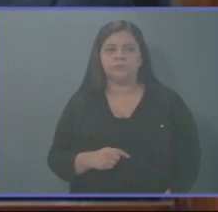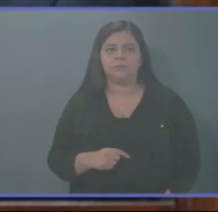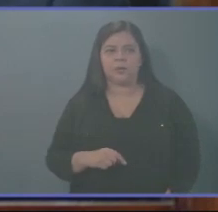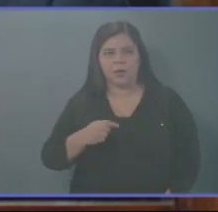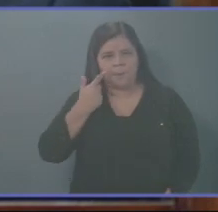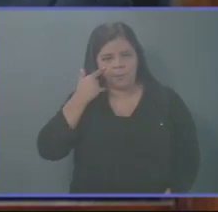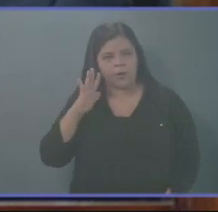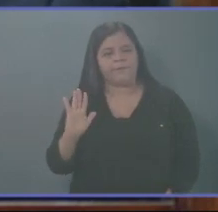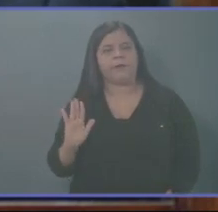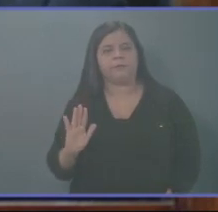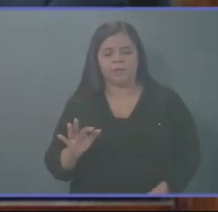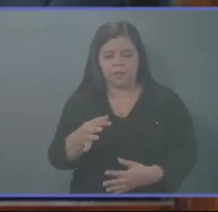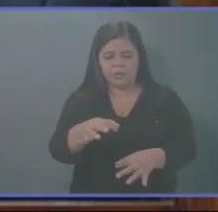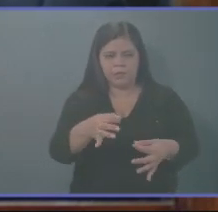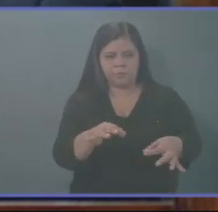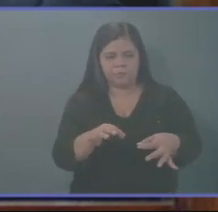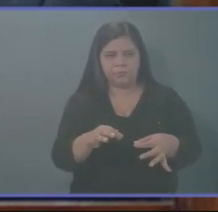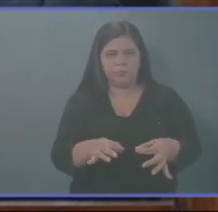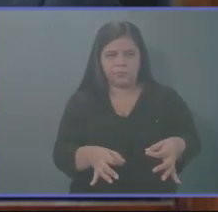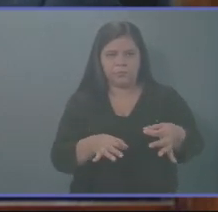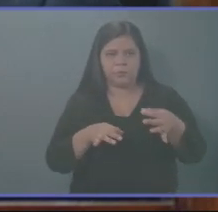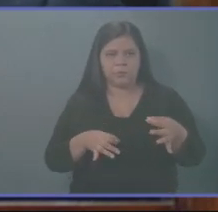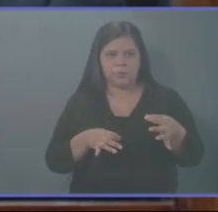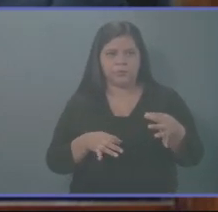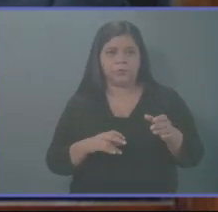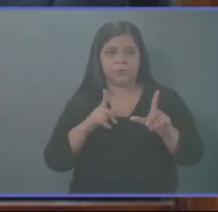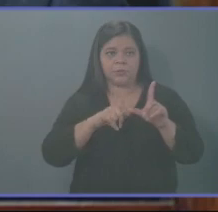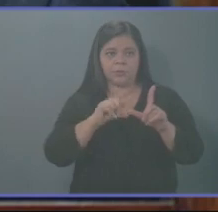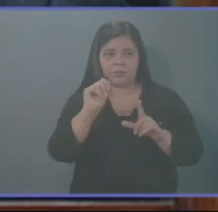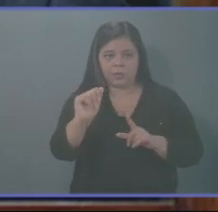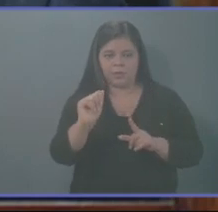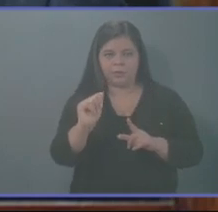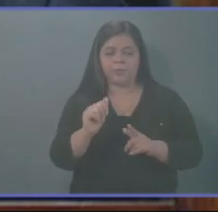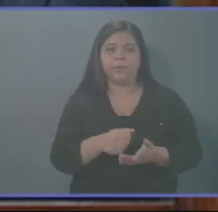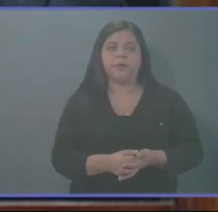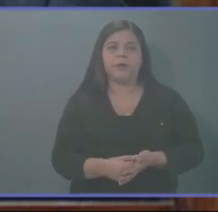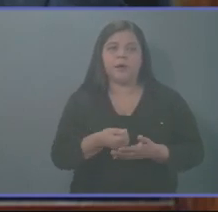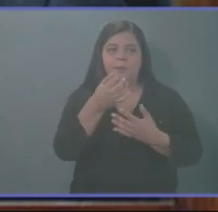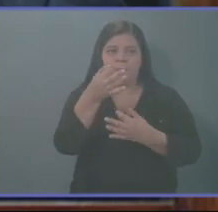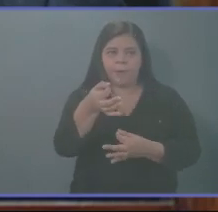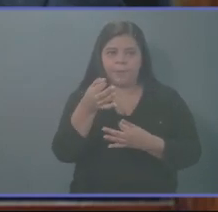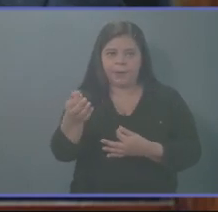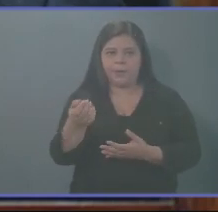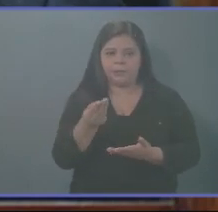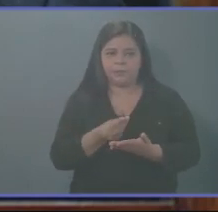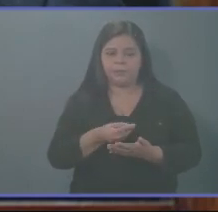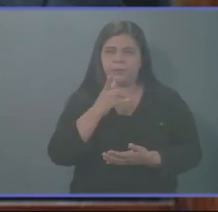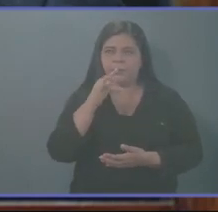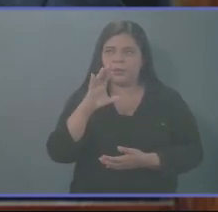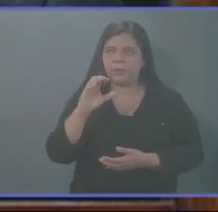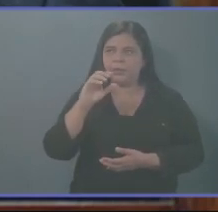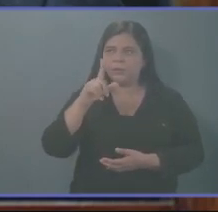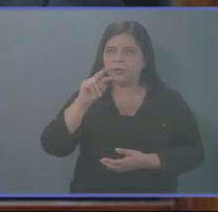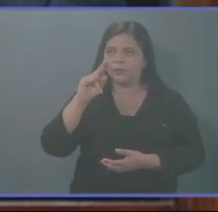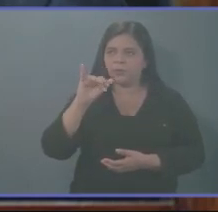Prueba documental. A. Certificación extendida por el licenciado